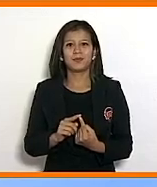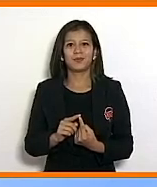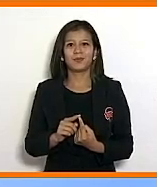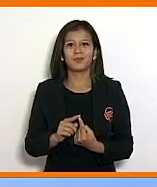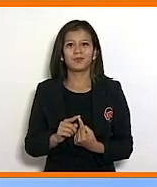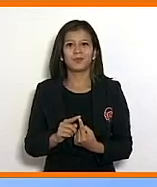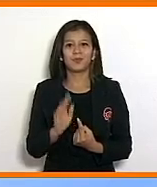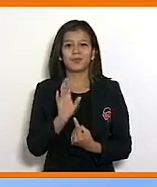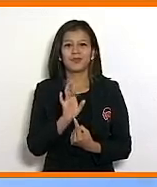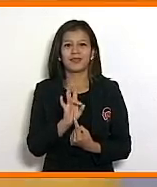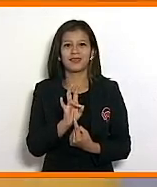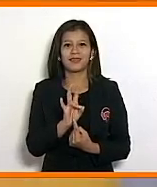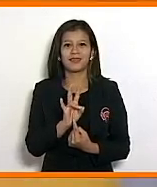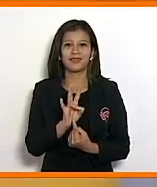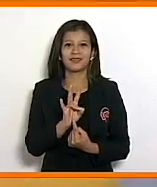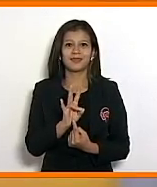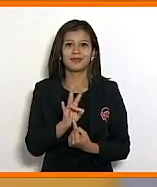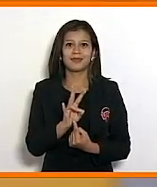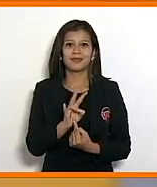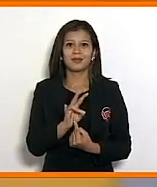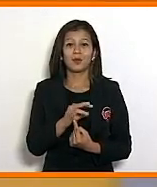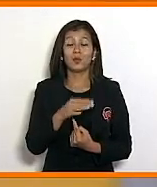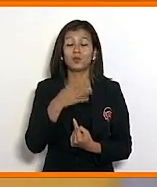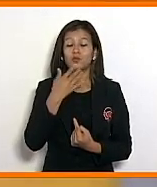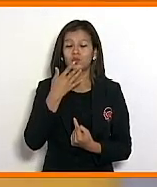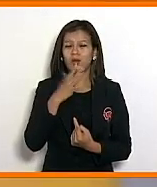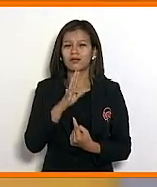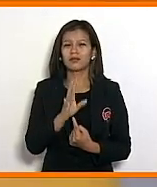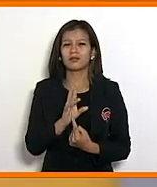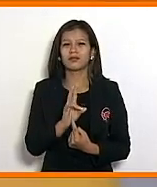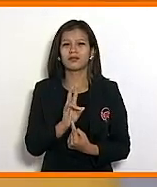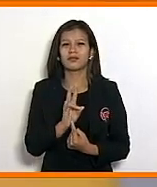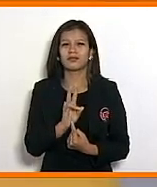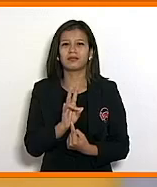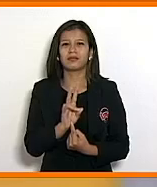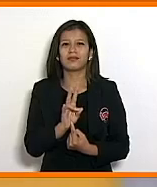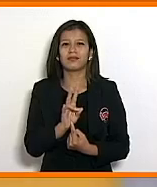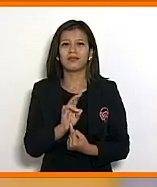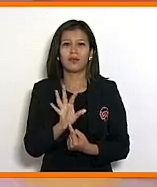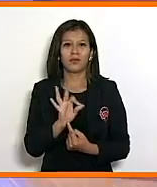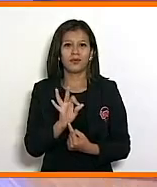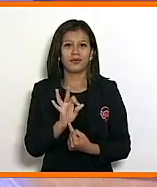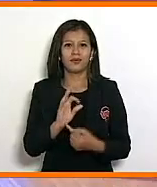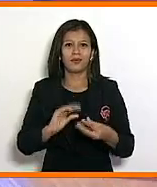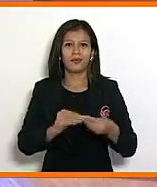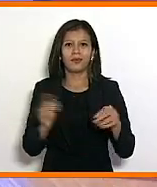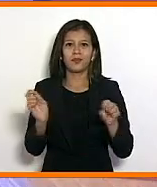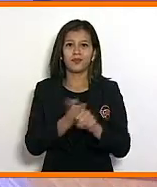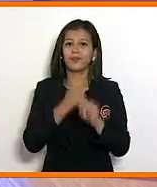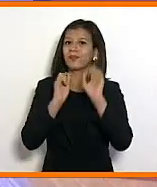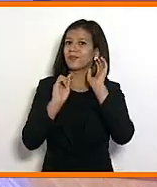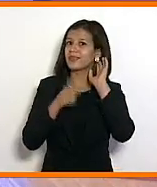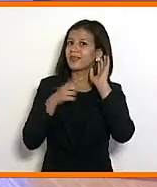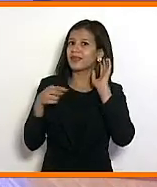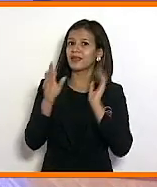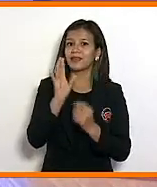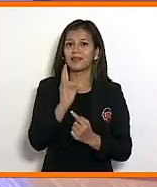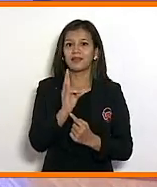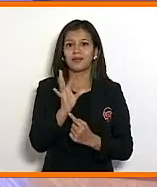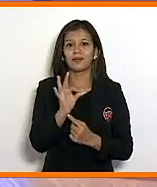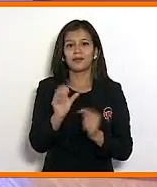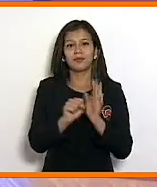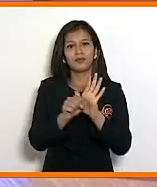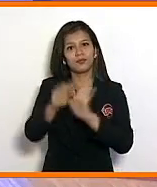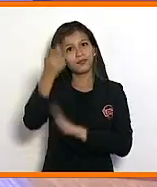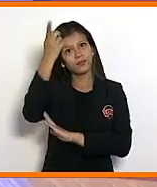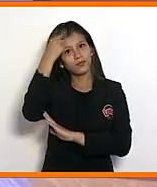El 7, segundo dígito, suerte. Y este es el 9. El número favorecido en Diario es el